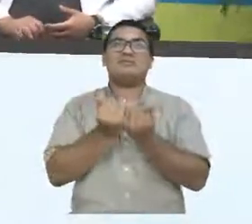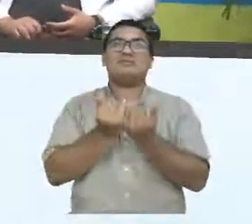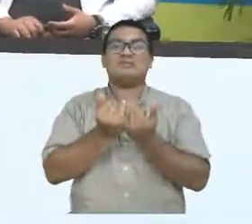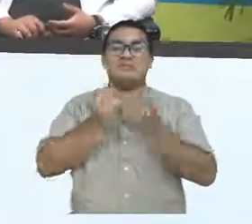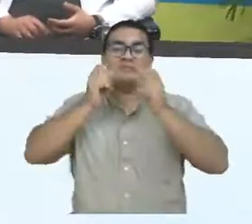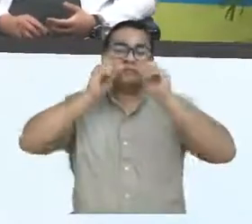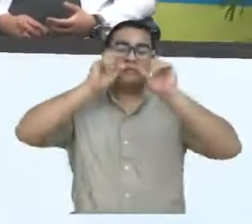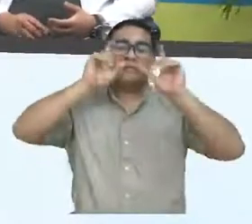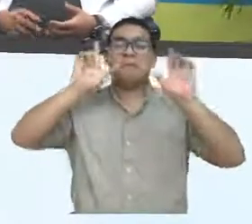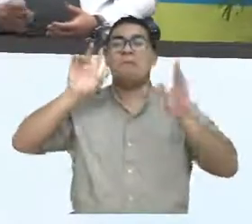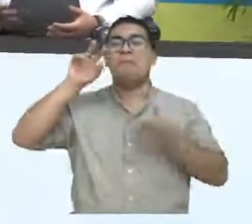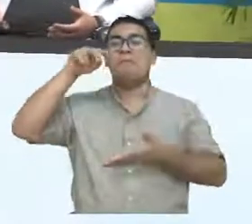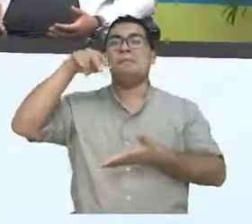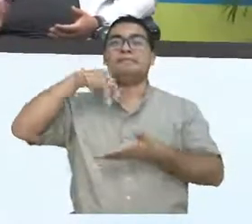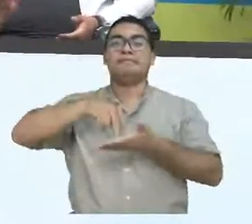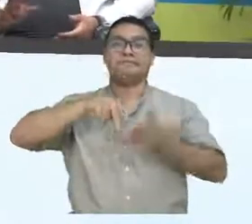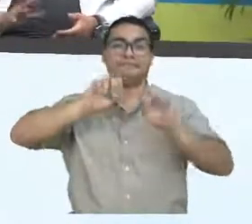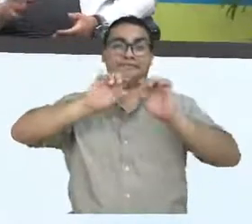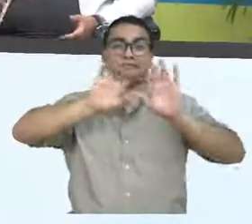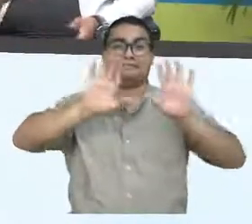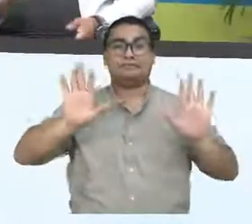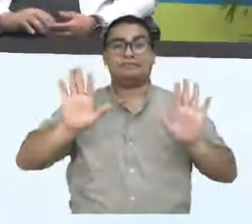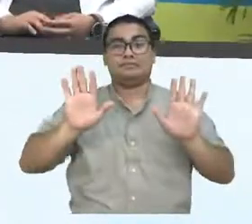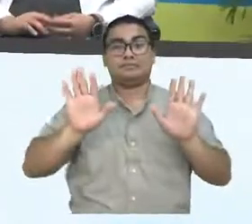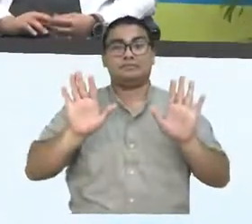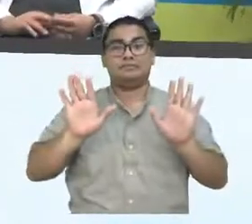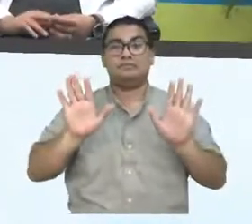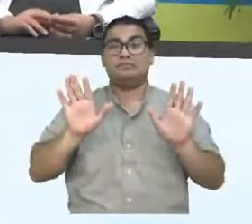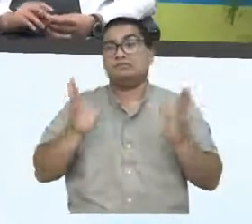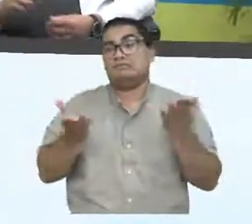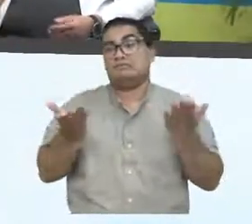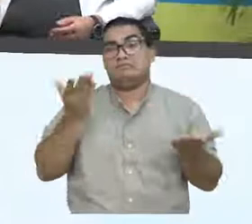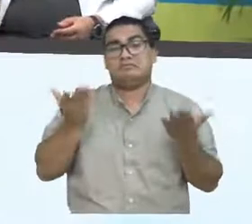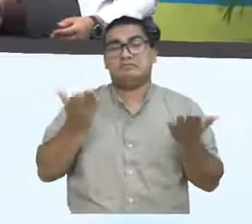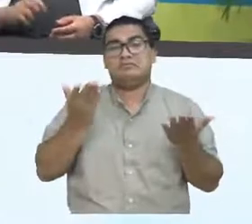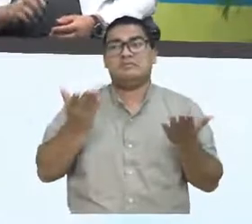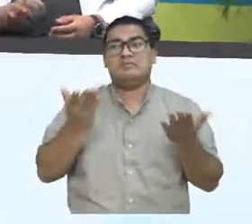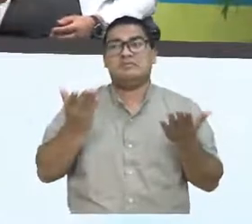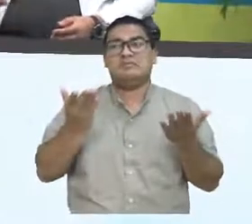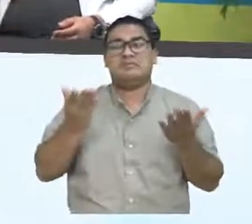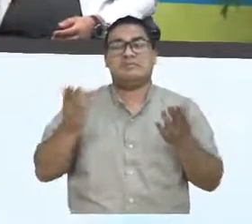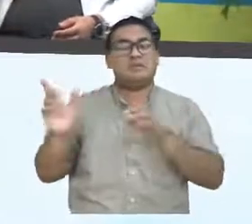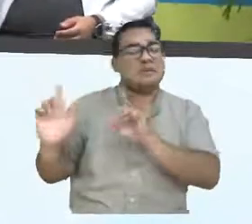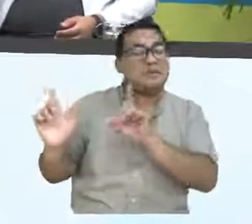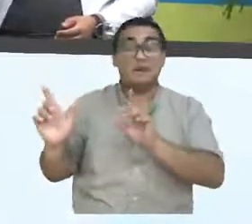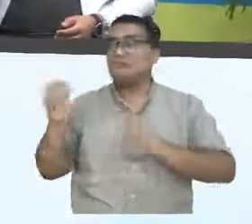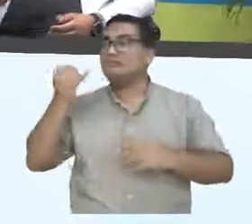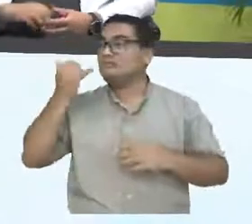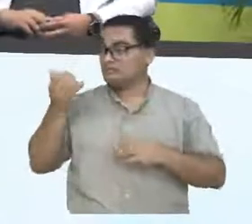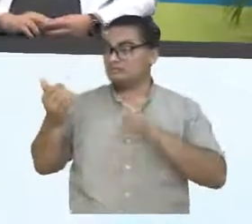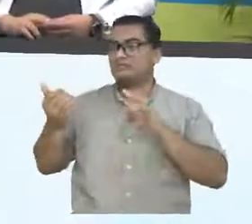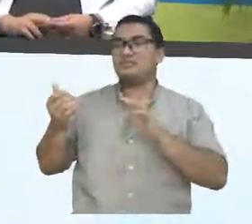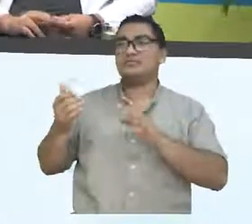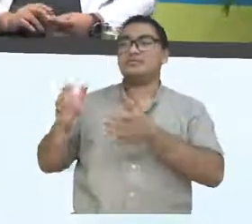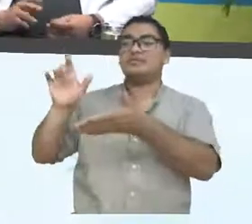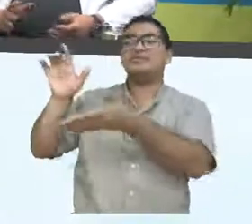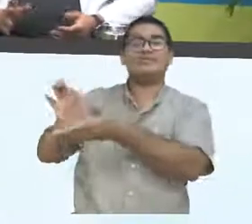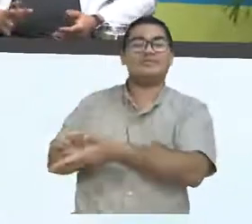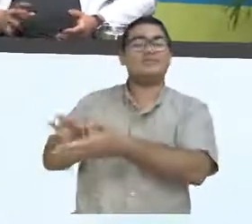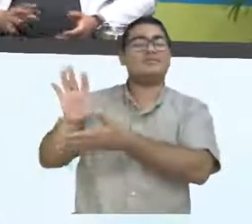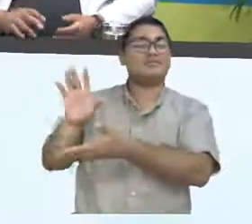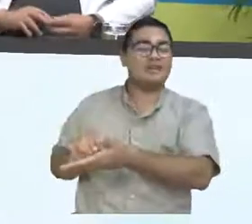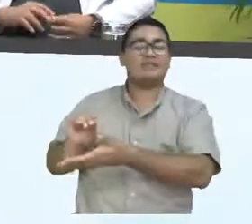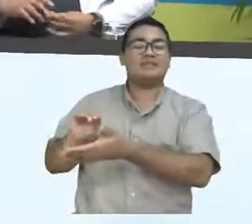despertarse. Así es decir, porque puede ser de que uno se levante o suene el despertador, lo primero que hace es tocar el despertador y no sabemos